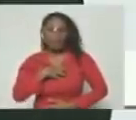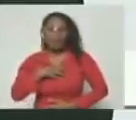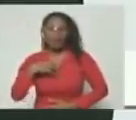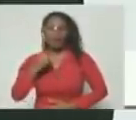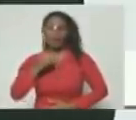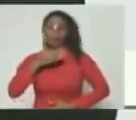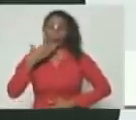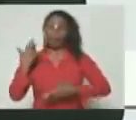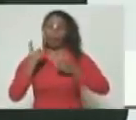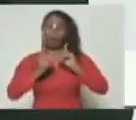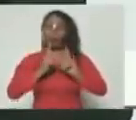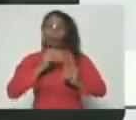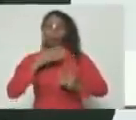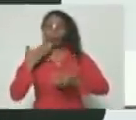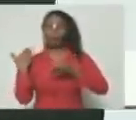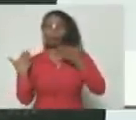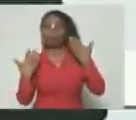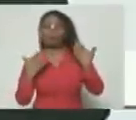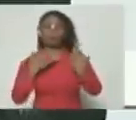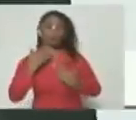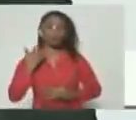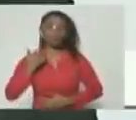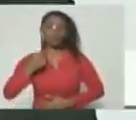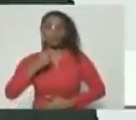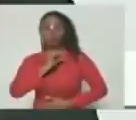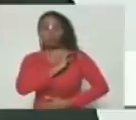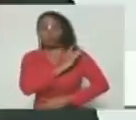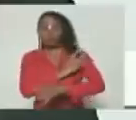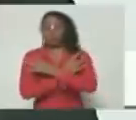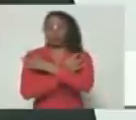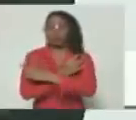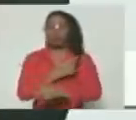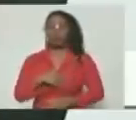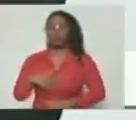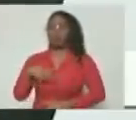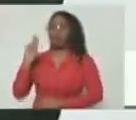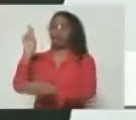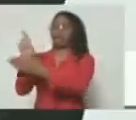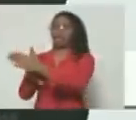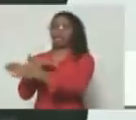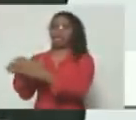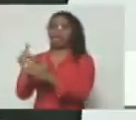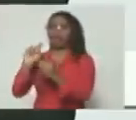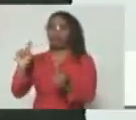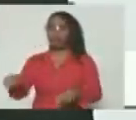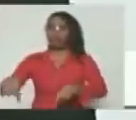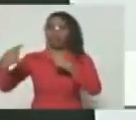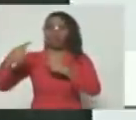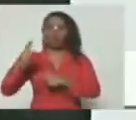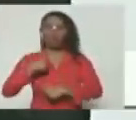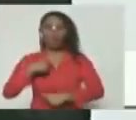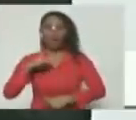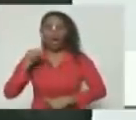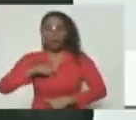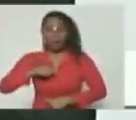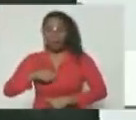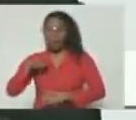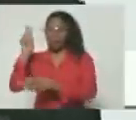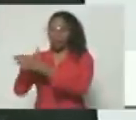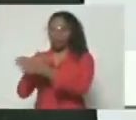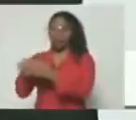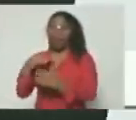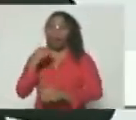por la aniquilación del contrario. Y aquí no se trata de aniquilar a nadie, aquí se trata